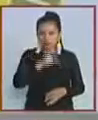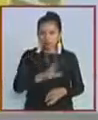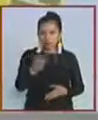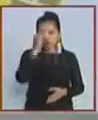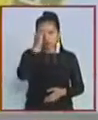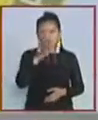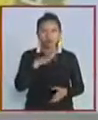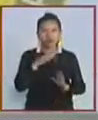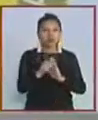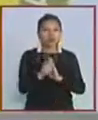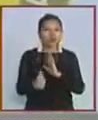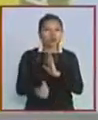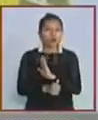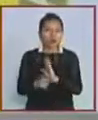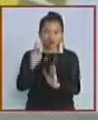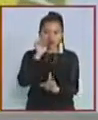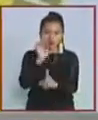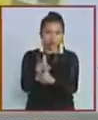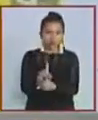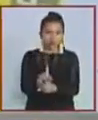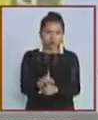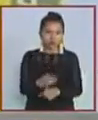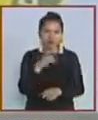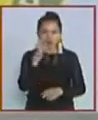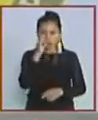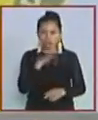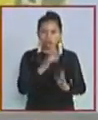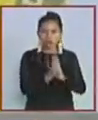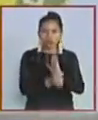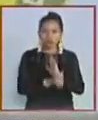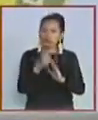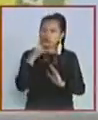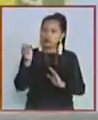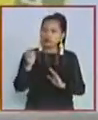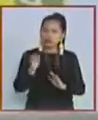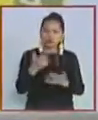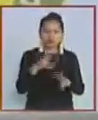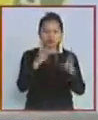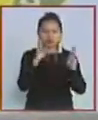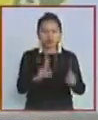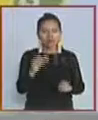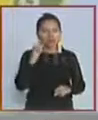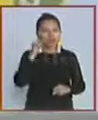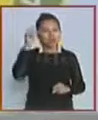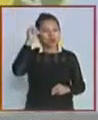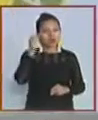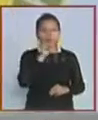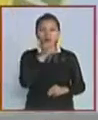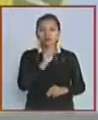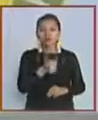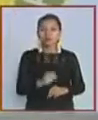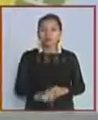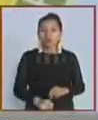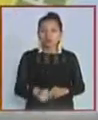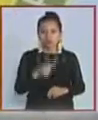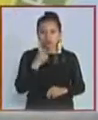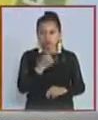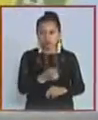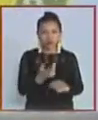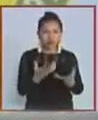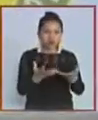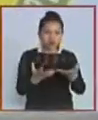abogado, el cual nos manifestó de que se había aproximado una persona de la tercera edad a fin de